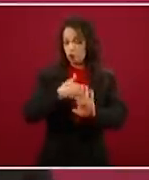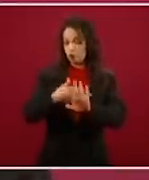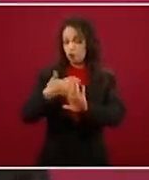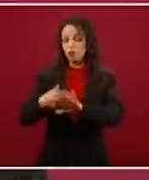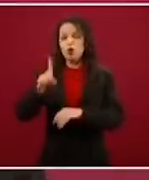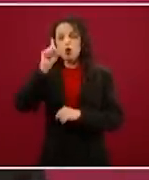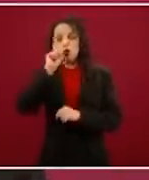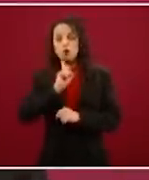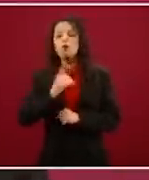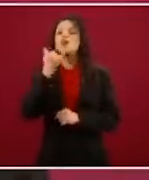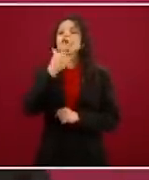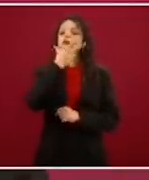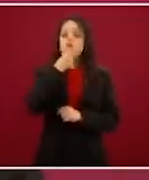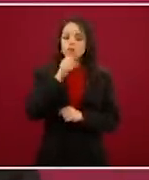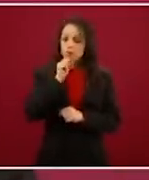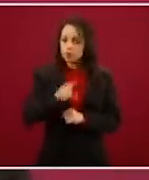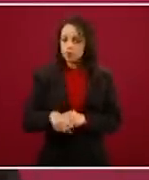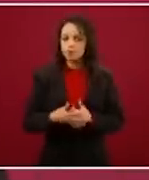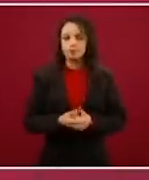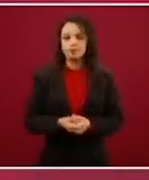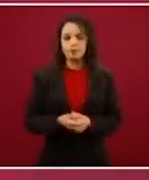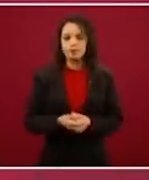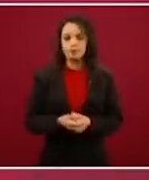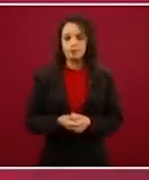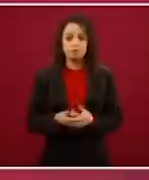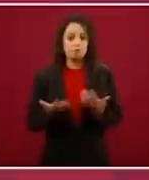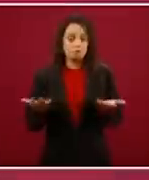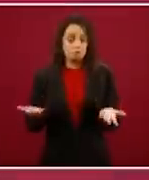Entonces, no tengo por qué